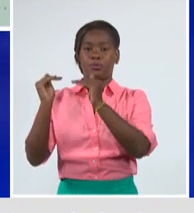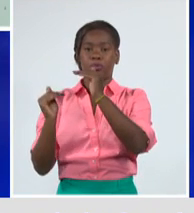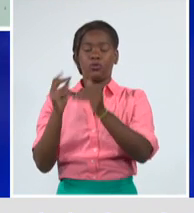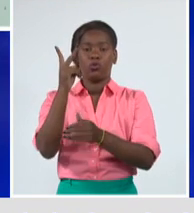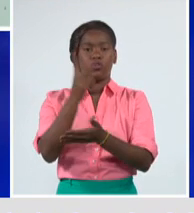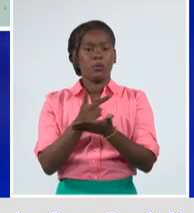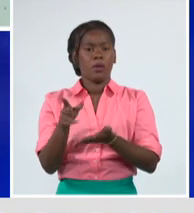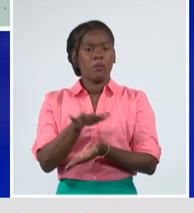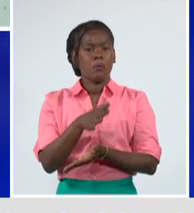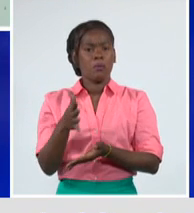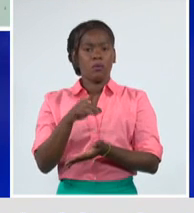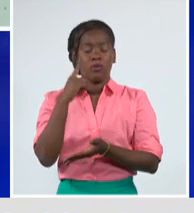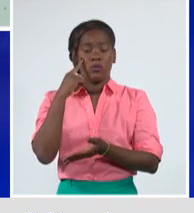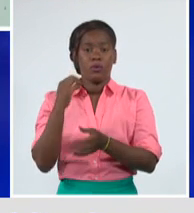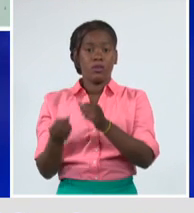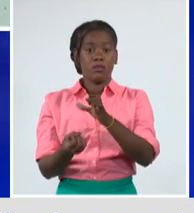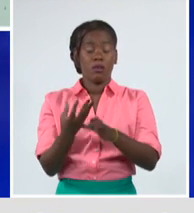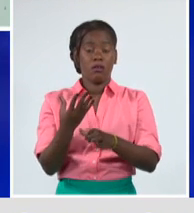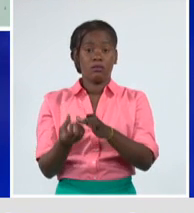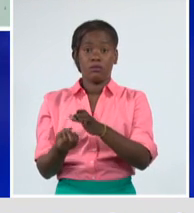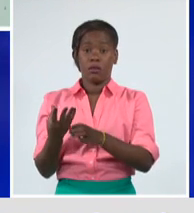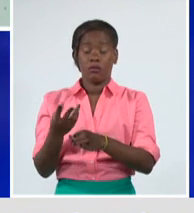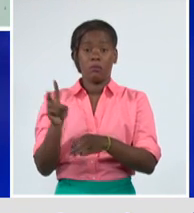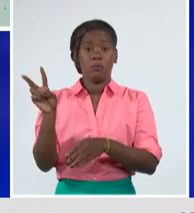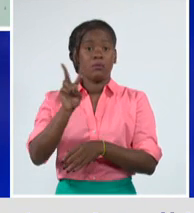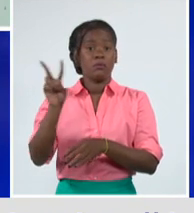se han diagnosticado